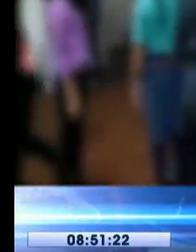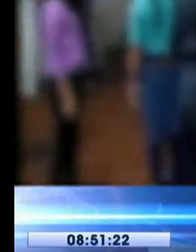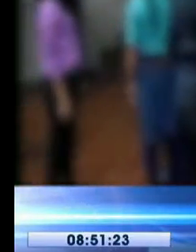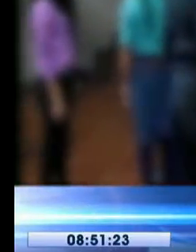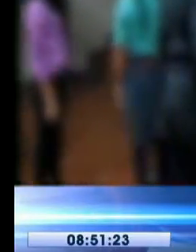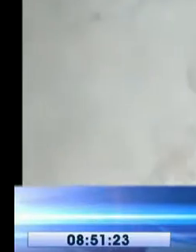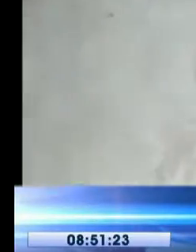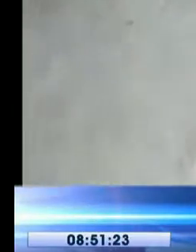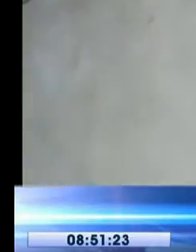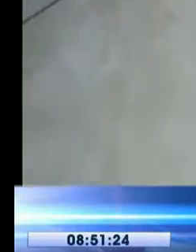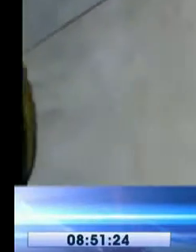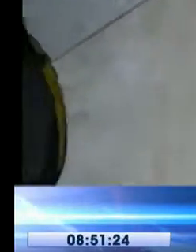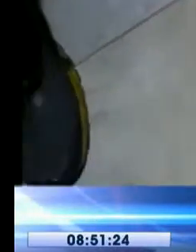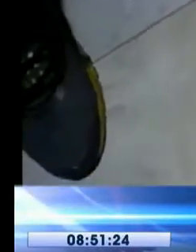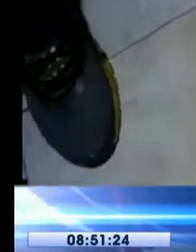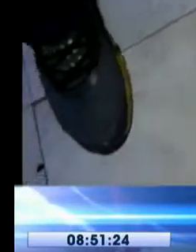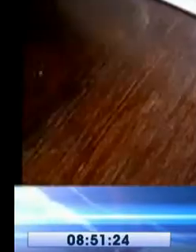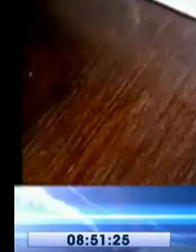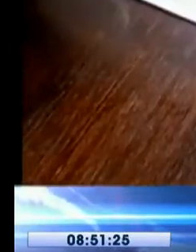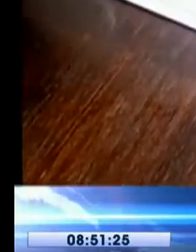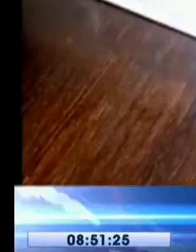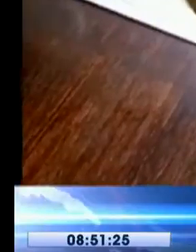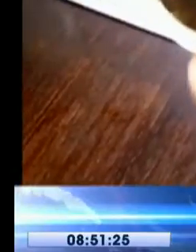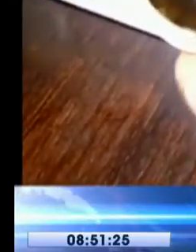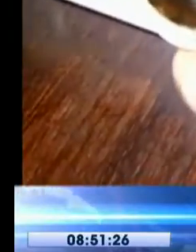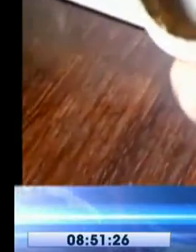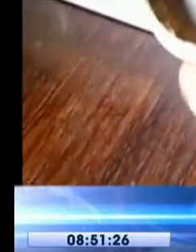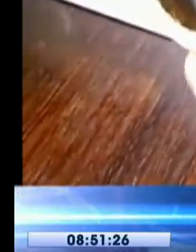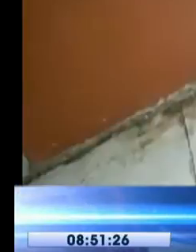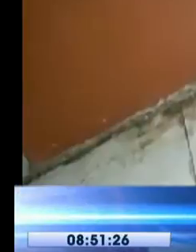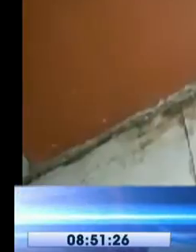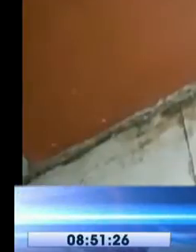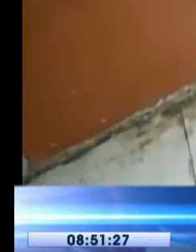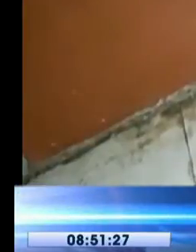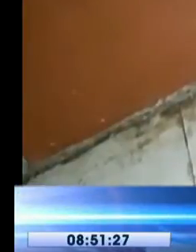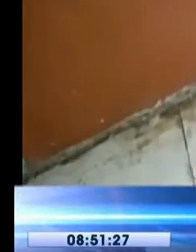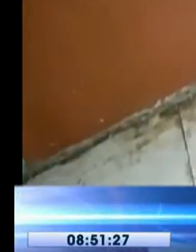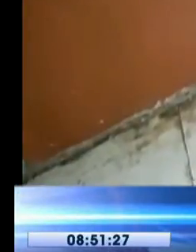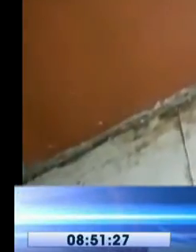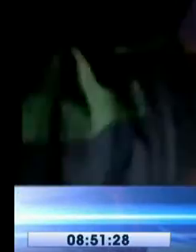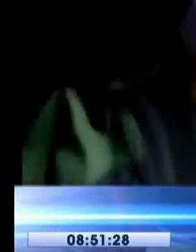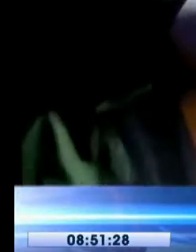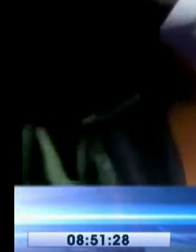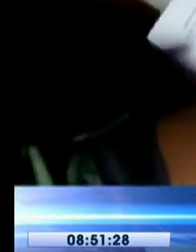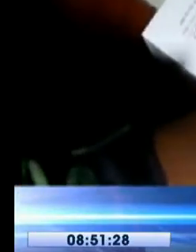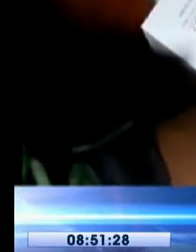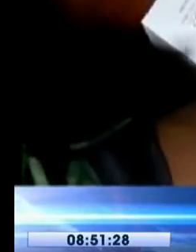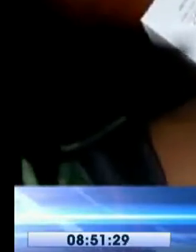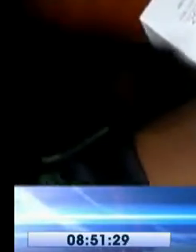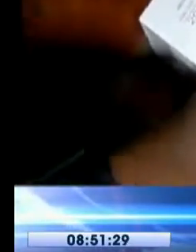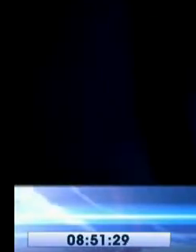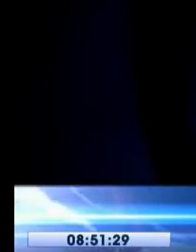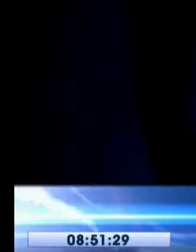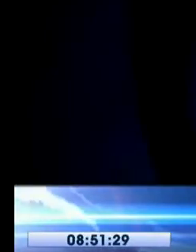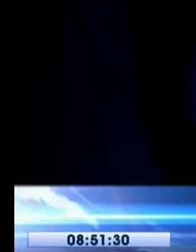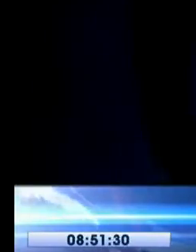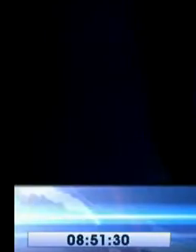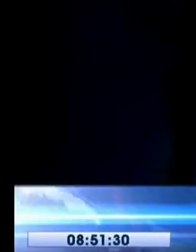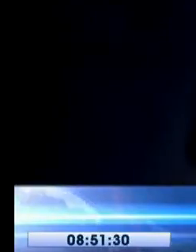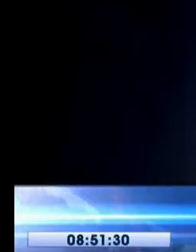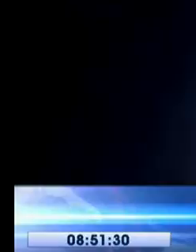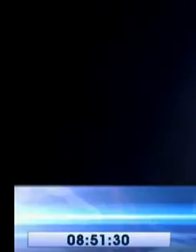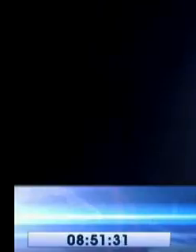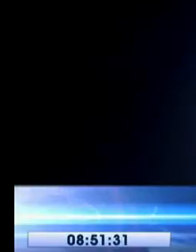discoteca. Entre las evidencias halladas por la policía están pipas, cigarrillos, licor y sustancias sujetas